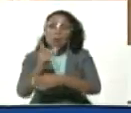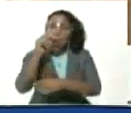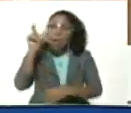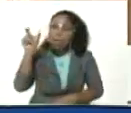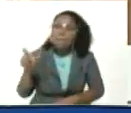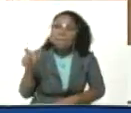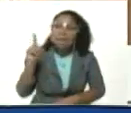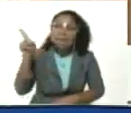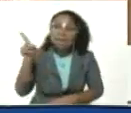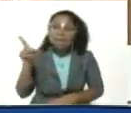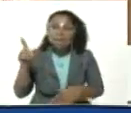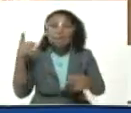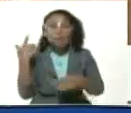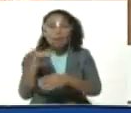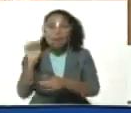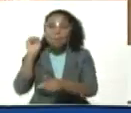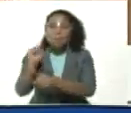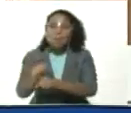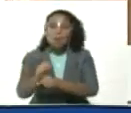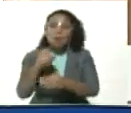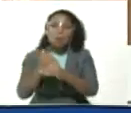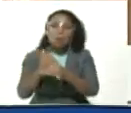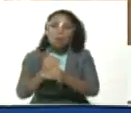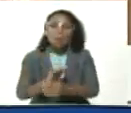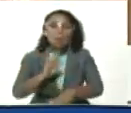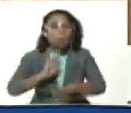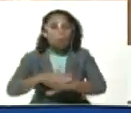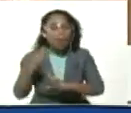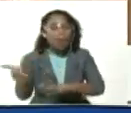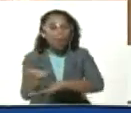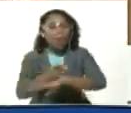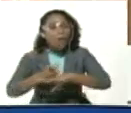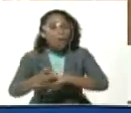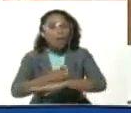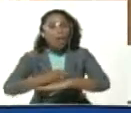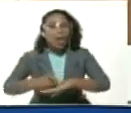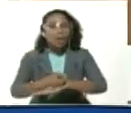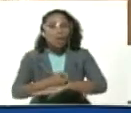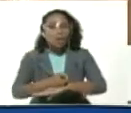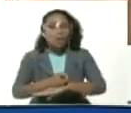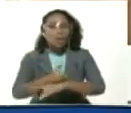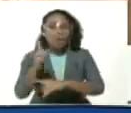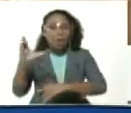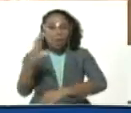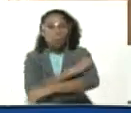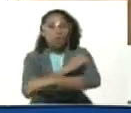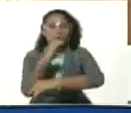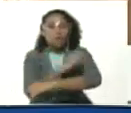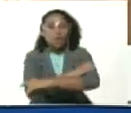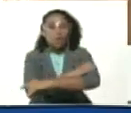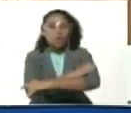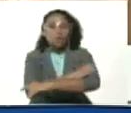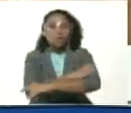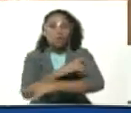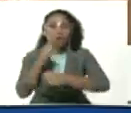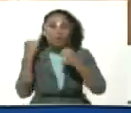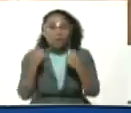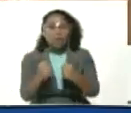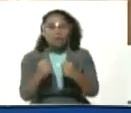Guzmán? Estuvieran abandonados porque el gobernador de la oposición